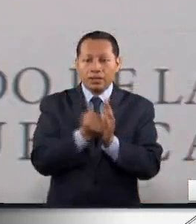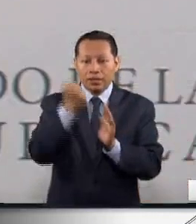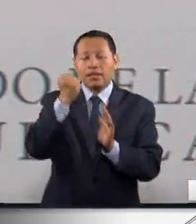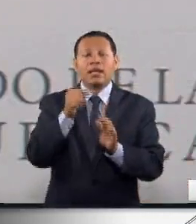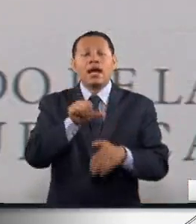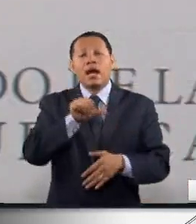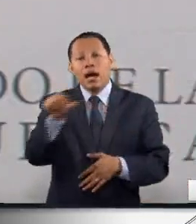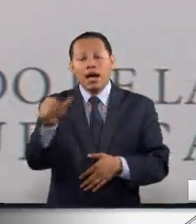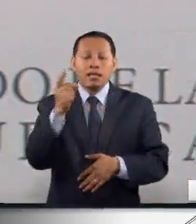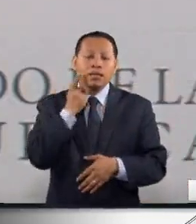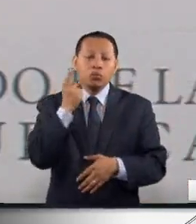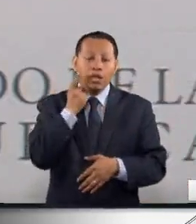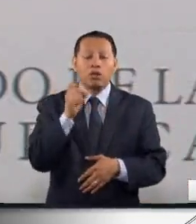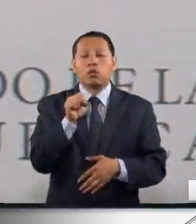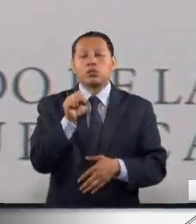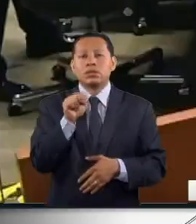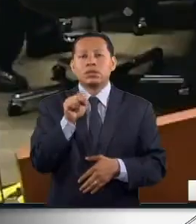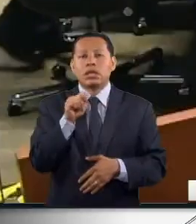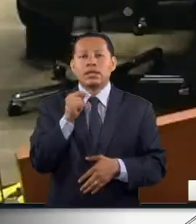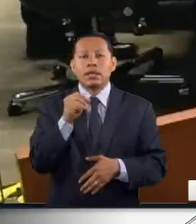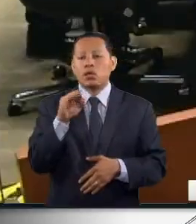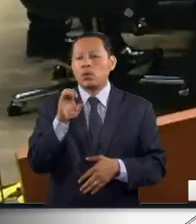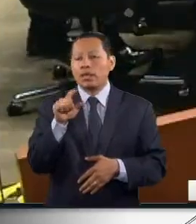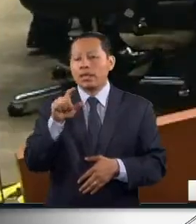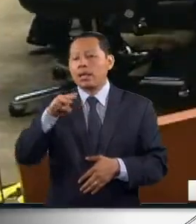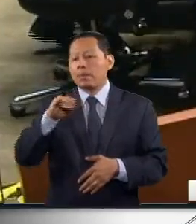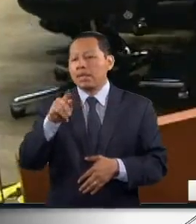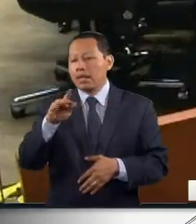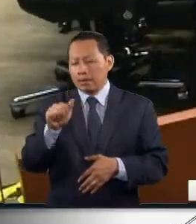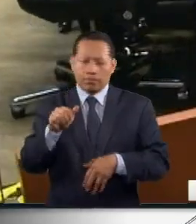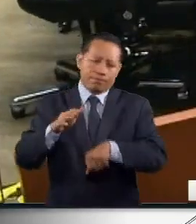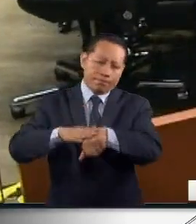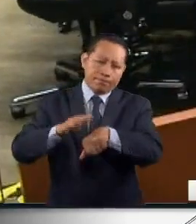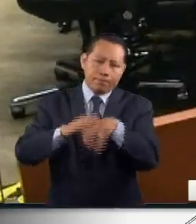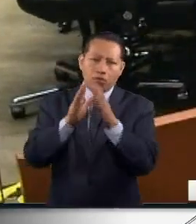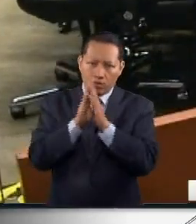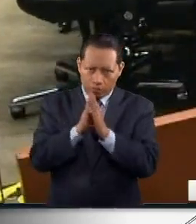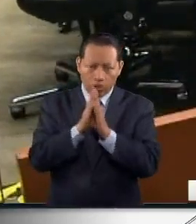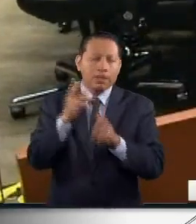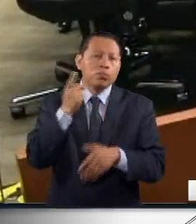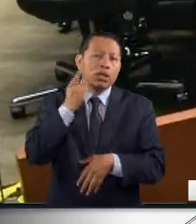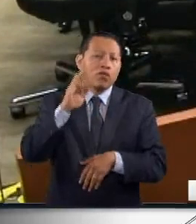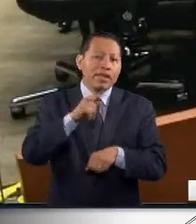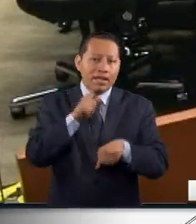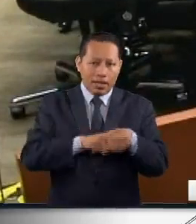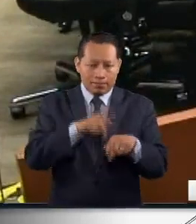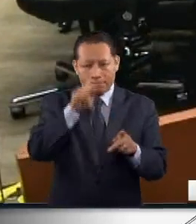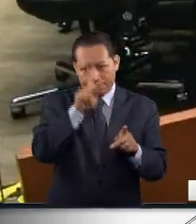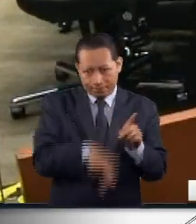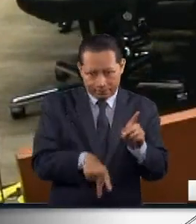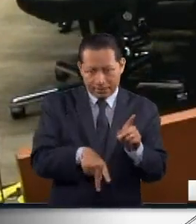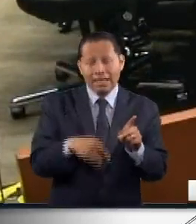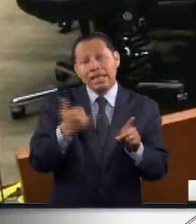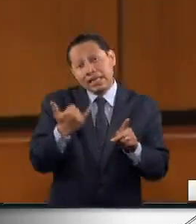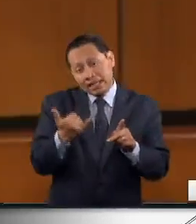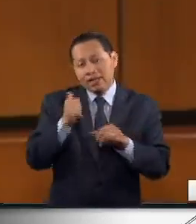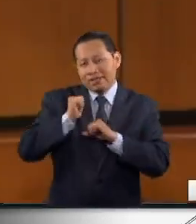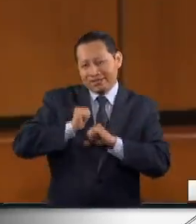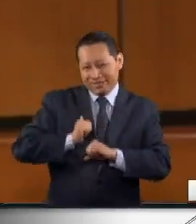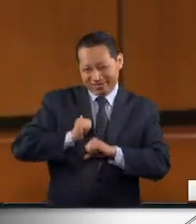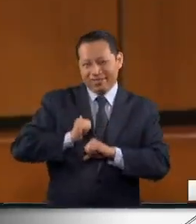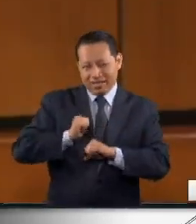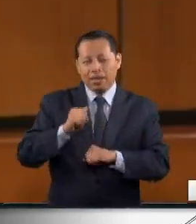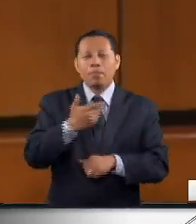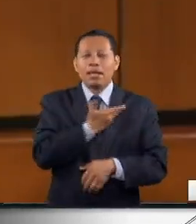al diputado Santiago Krill Miranda a que solicite licencia como diputado federal y se separe de su cargo como presidente de la